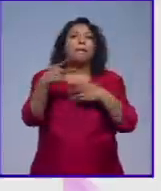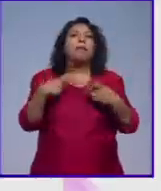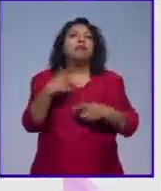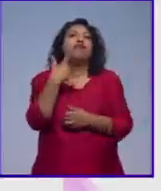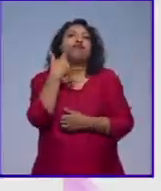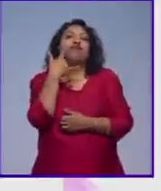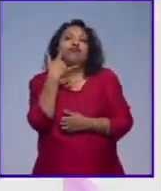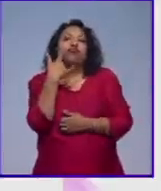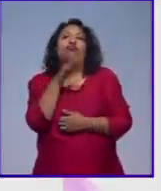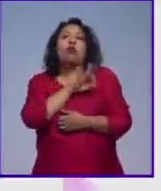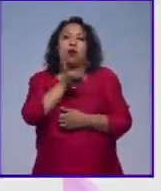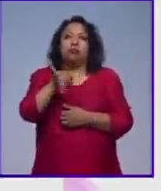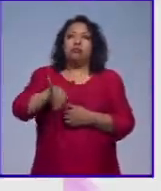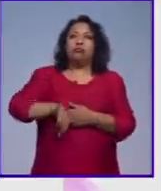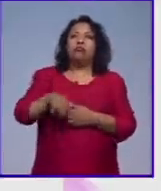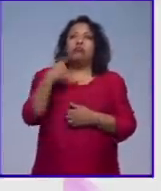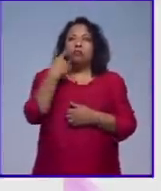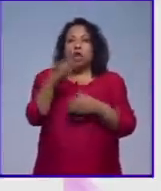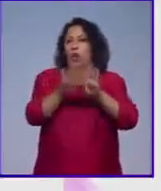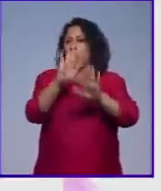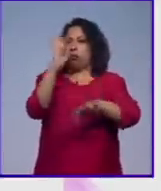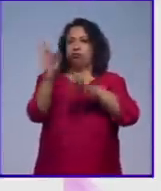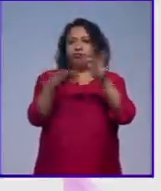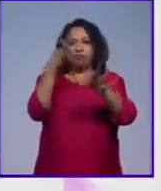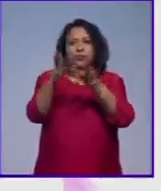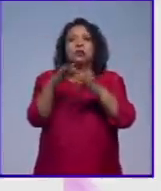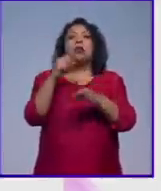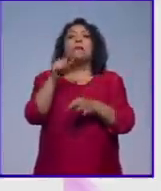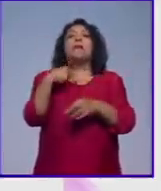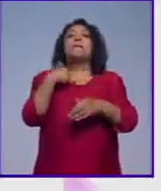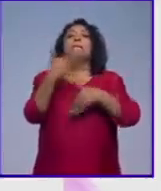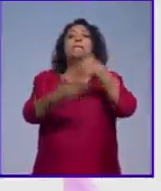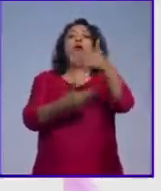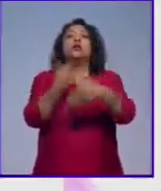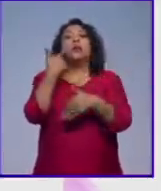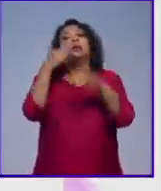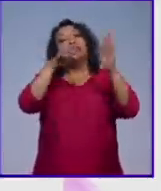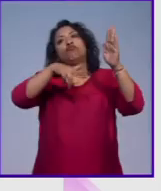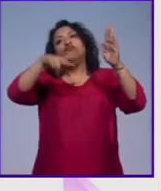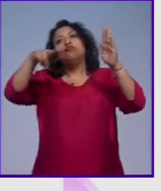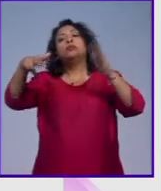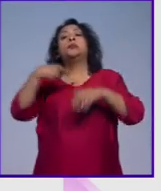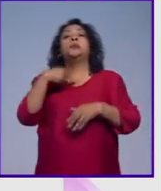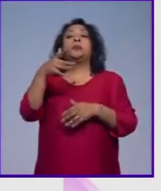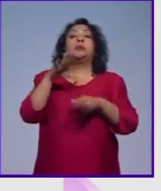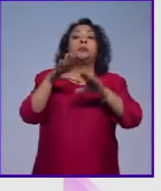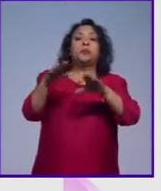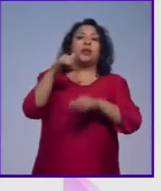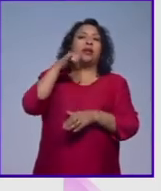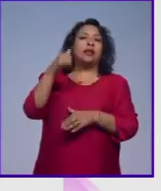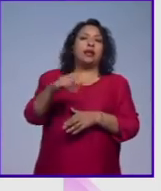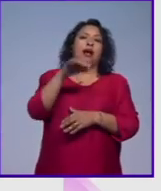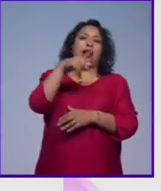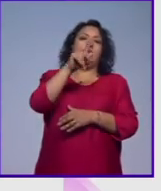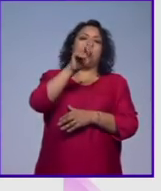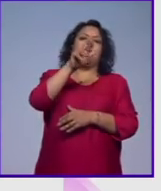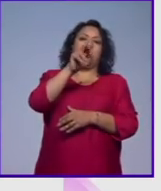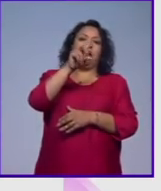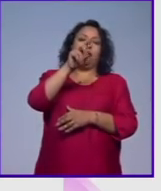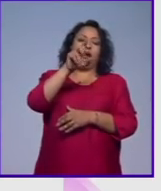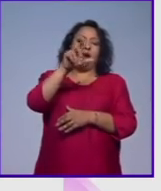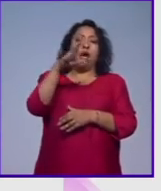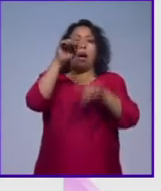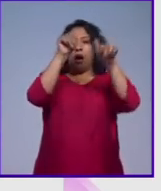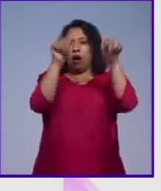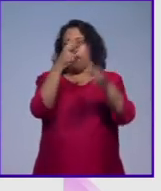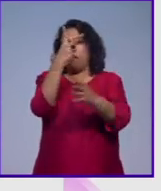a poder no solamente ver las piezas terminadas, sino ver el proceso que lleva. Formada en Italia, Carla De Lara, más que una